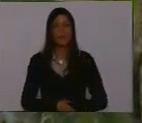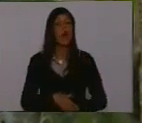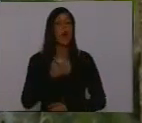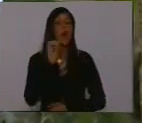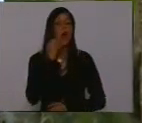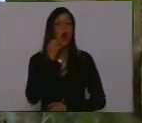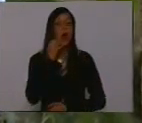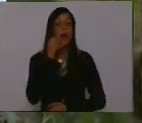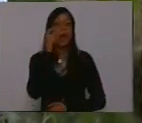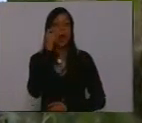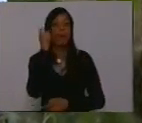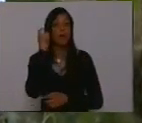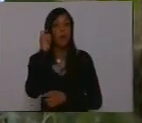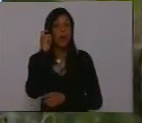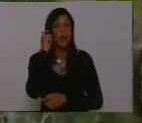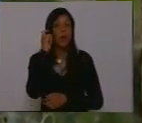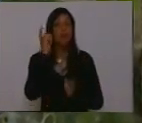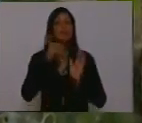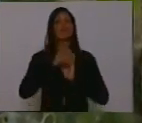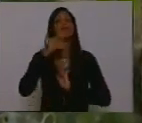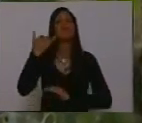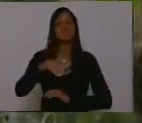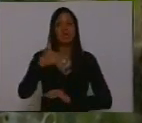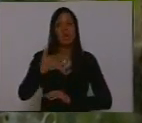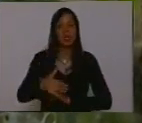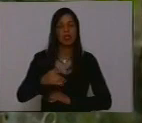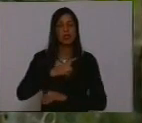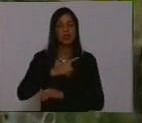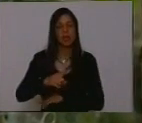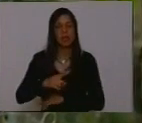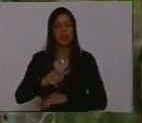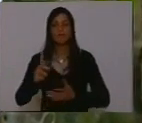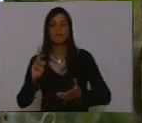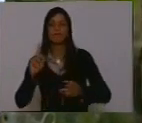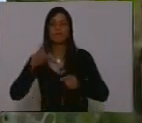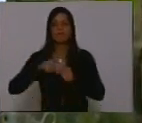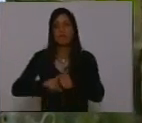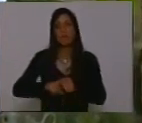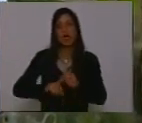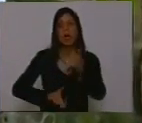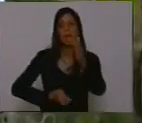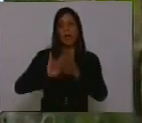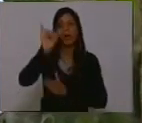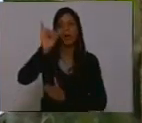las jóvenes tienen el derecho y el deber de ser sujetos activos del proceso de desarrollo.